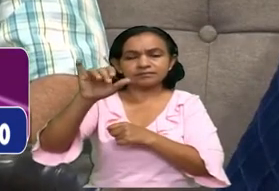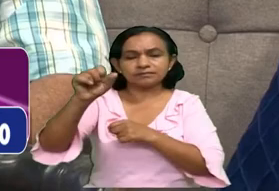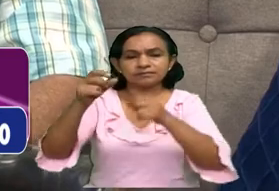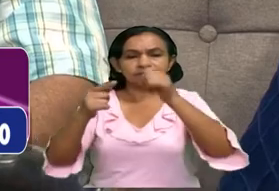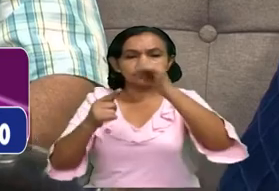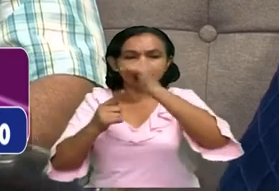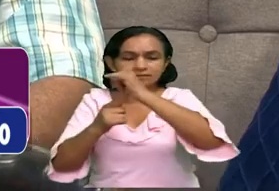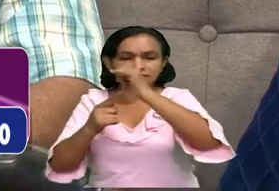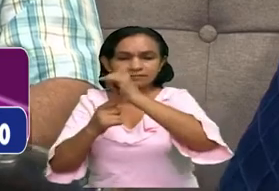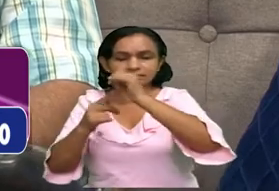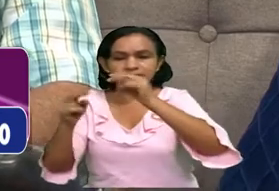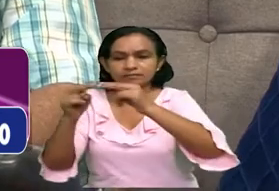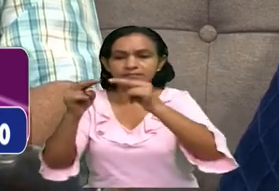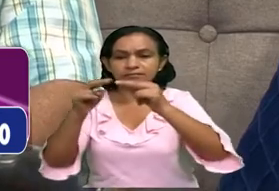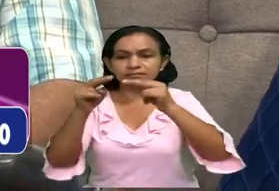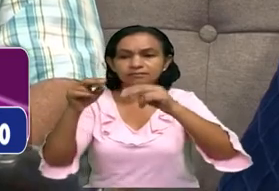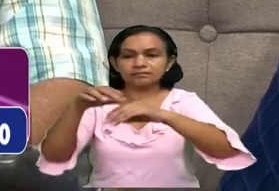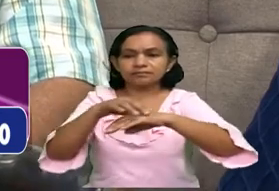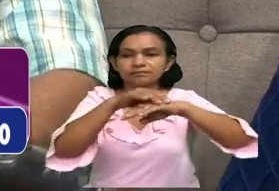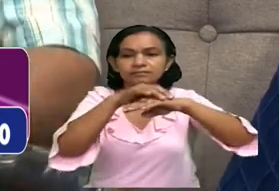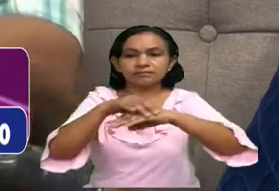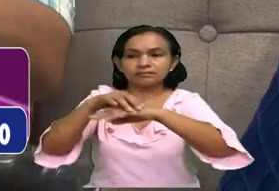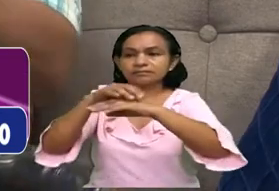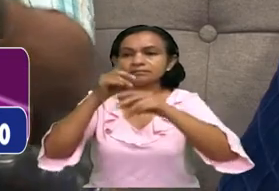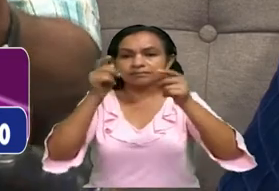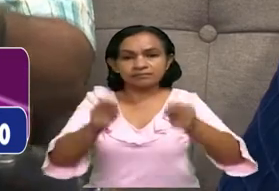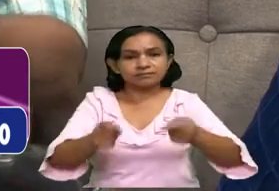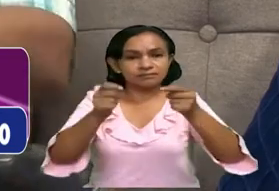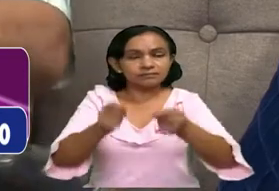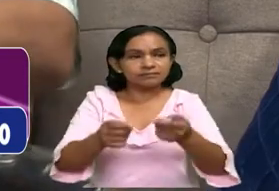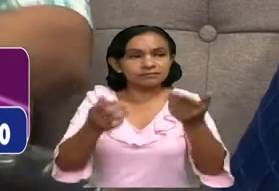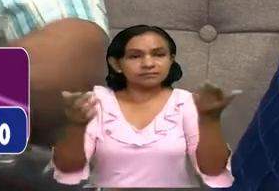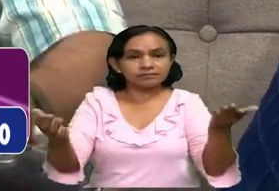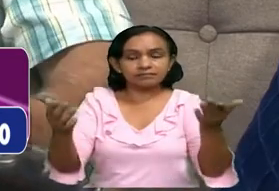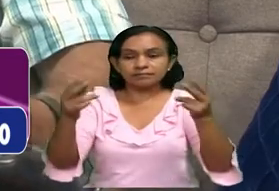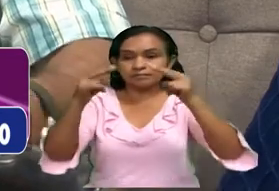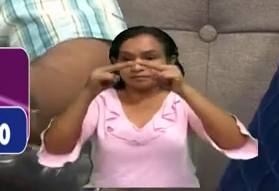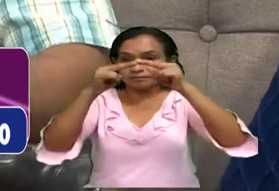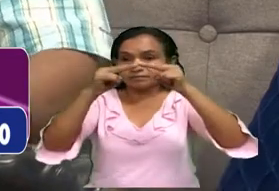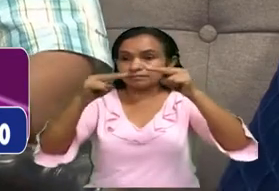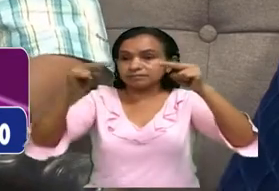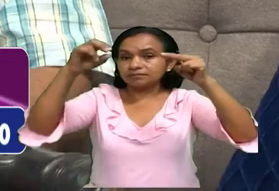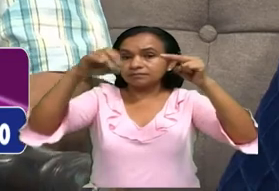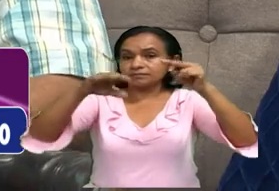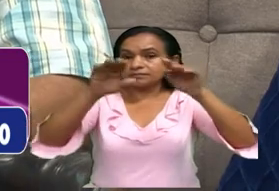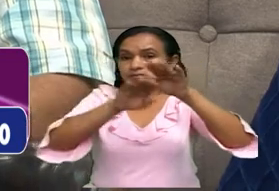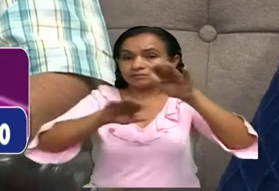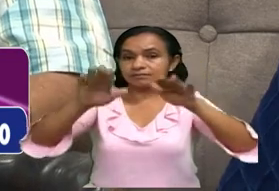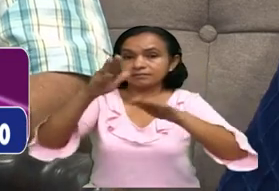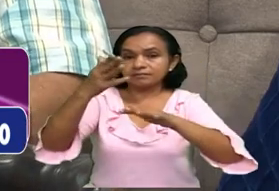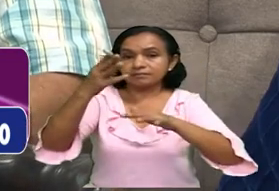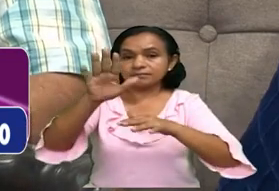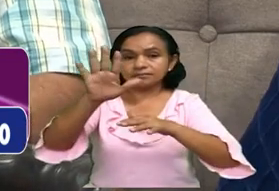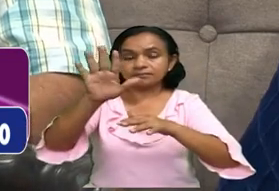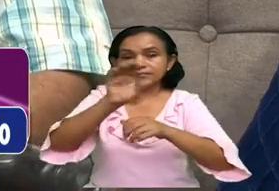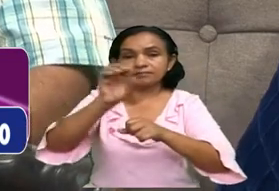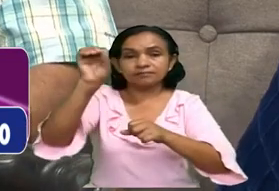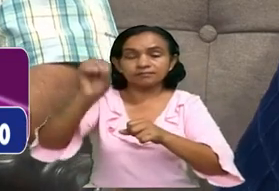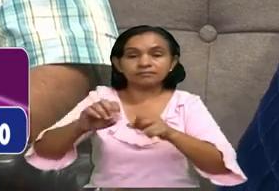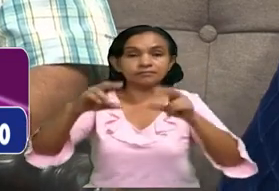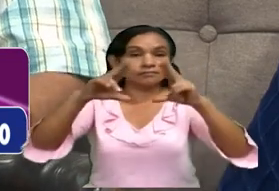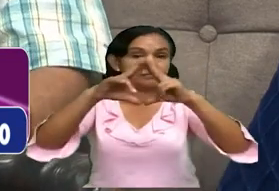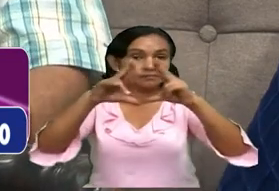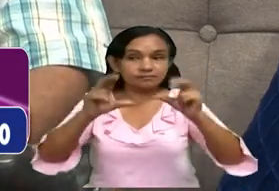que conecta esa carretera con Granada. Entonces, energía eléctrica, más del 95% de cobertura a nivel nacional.